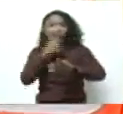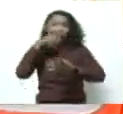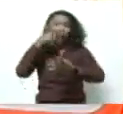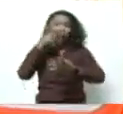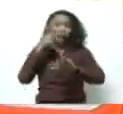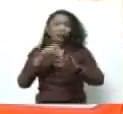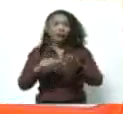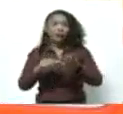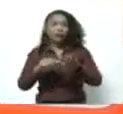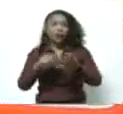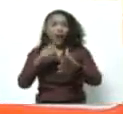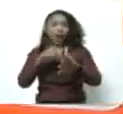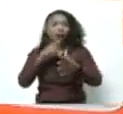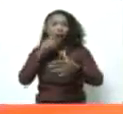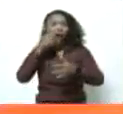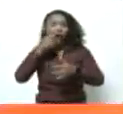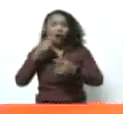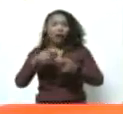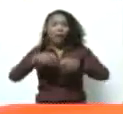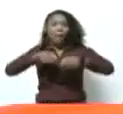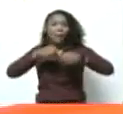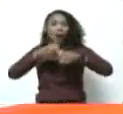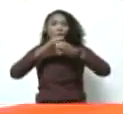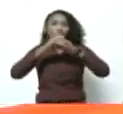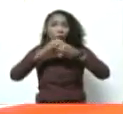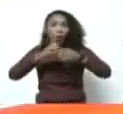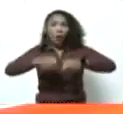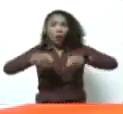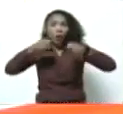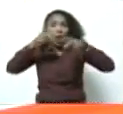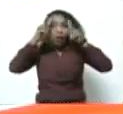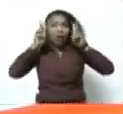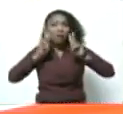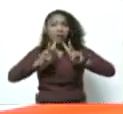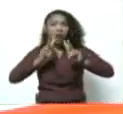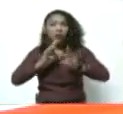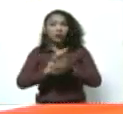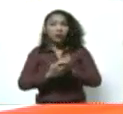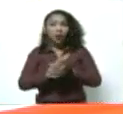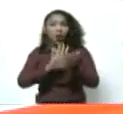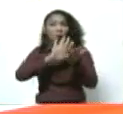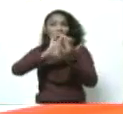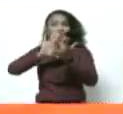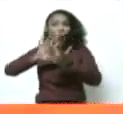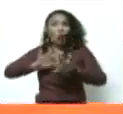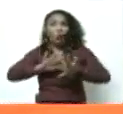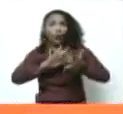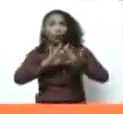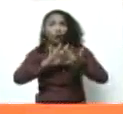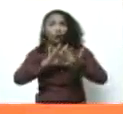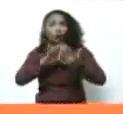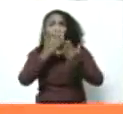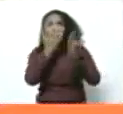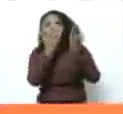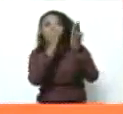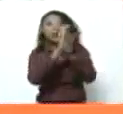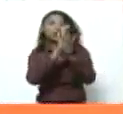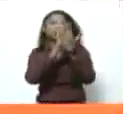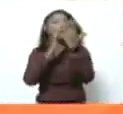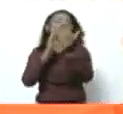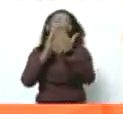agujas dispensadoras, bolsas para esterilización, conectores, espejos